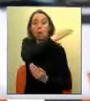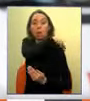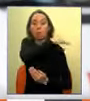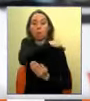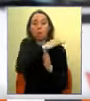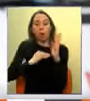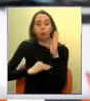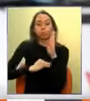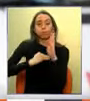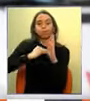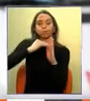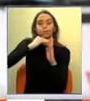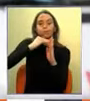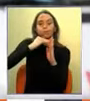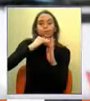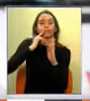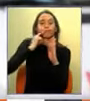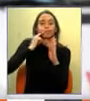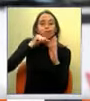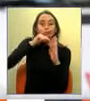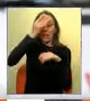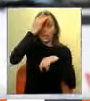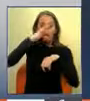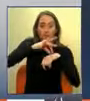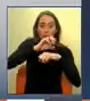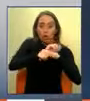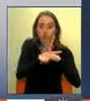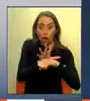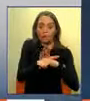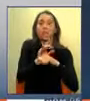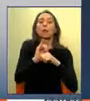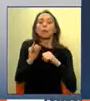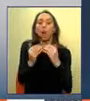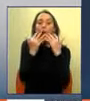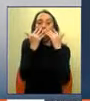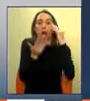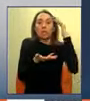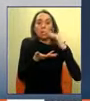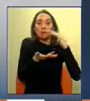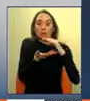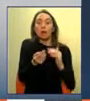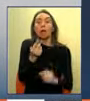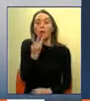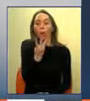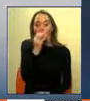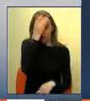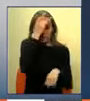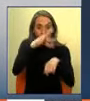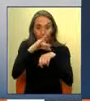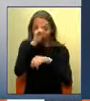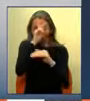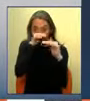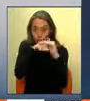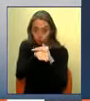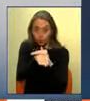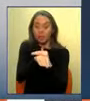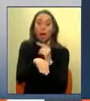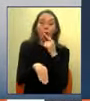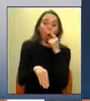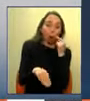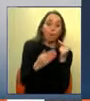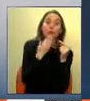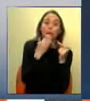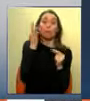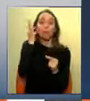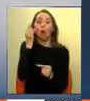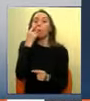está enfermo con COVID-19. El ensayo clínico se hará en 40 pacientes hospitalizados, tanto hombres como